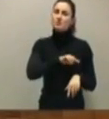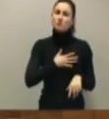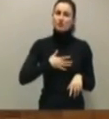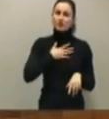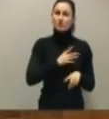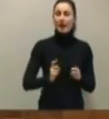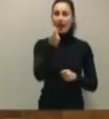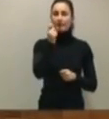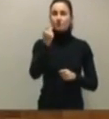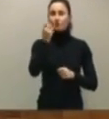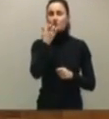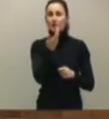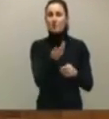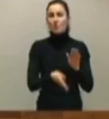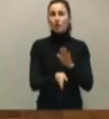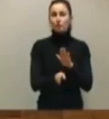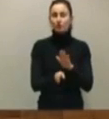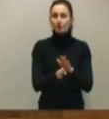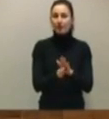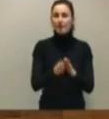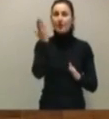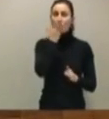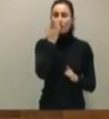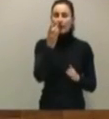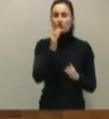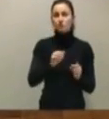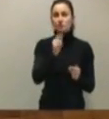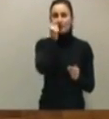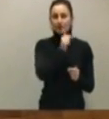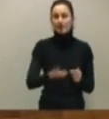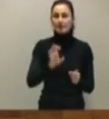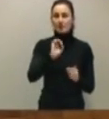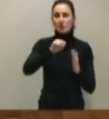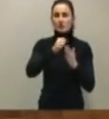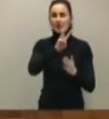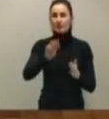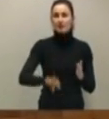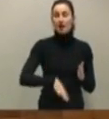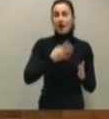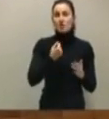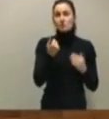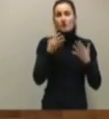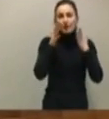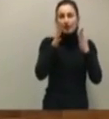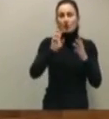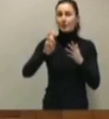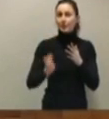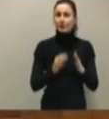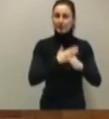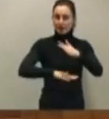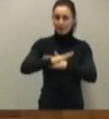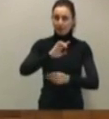satisfechos de algunos logros, como por ejemplo el mantenimiento de la red de escuelas infantiles de 0 a 3 años, el mantenimiento de los programas de atención a la